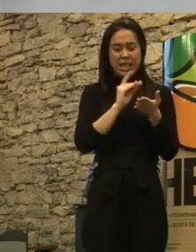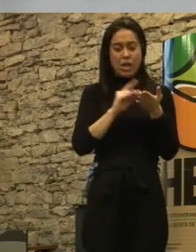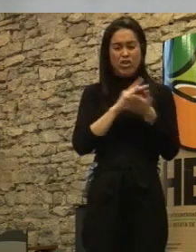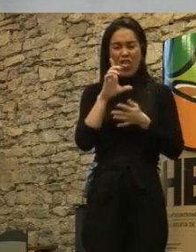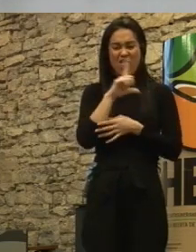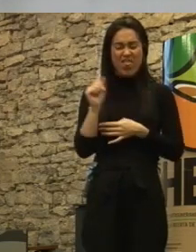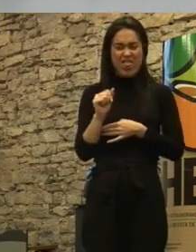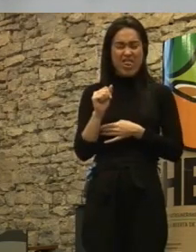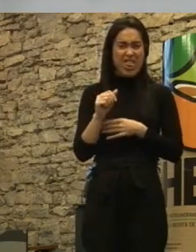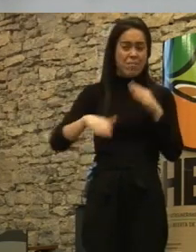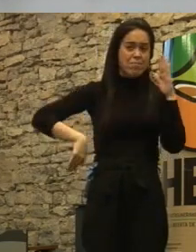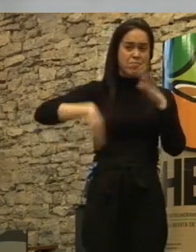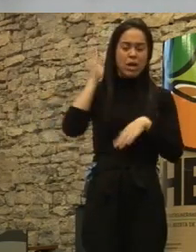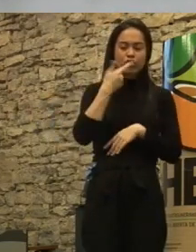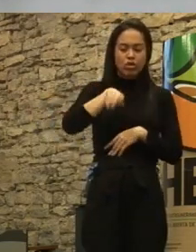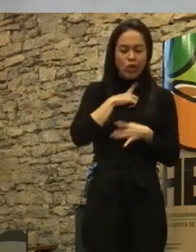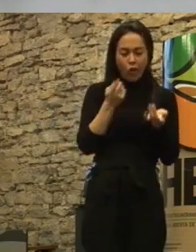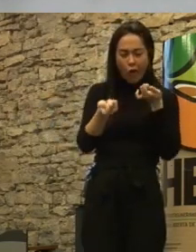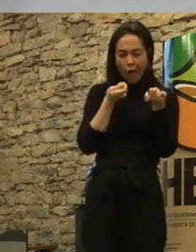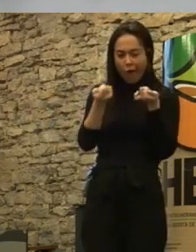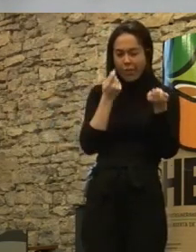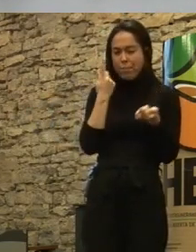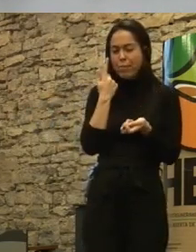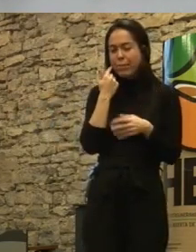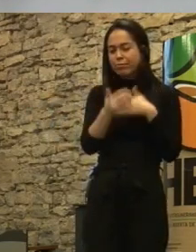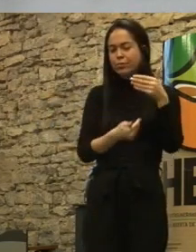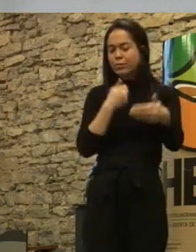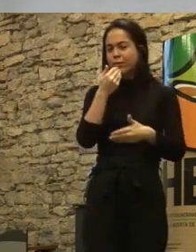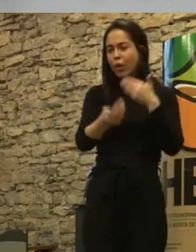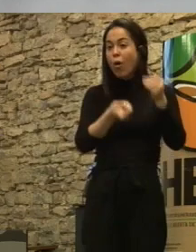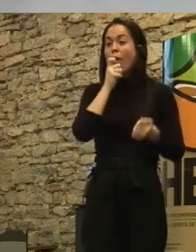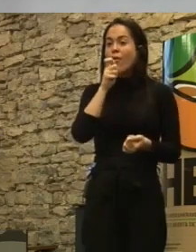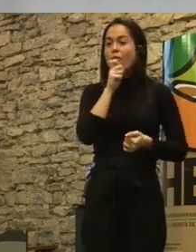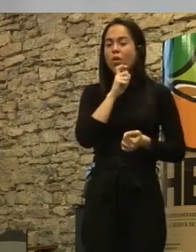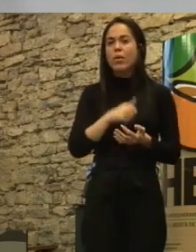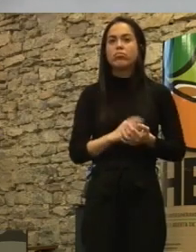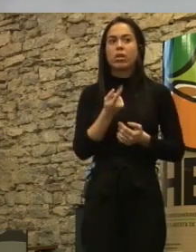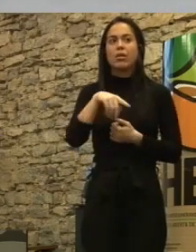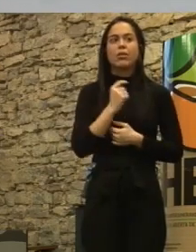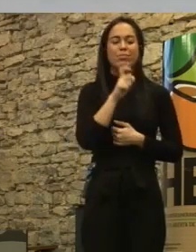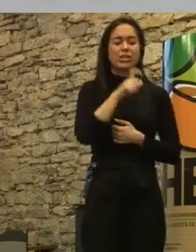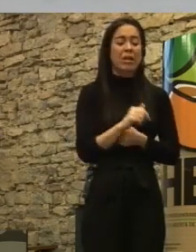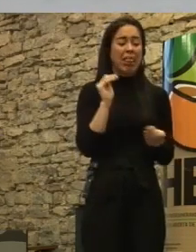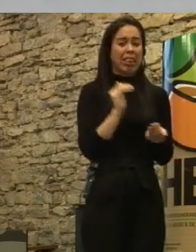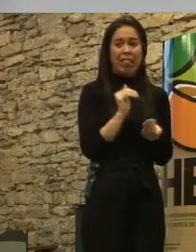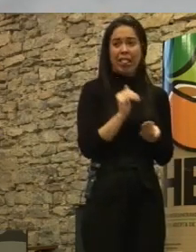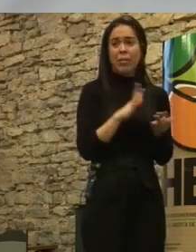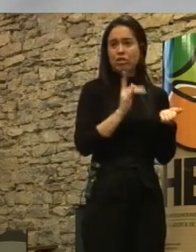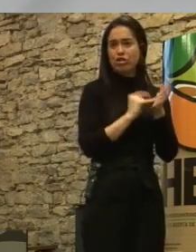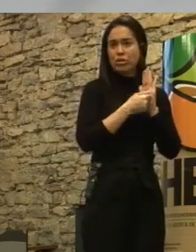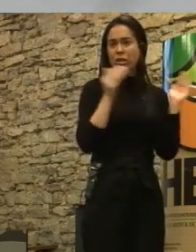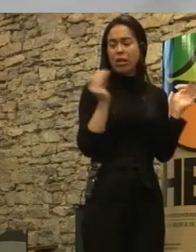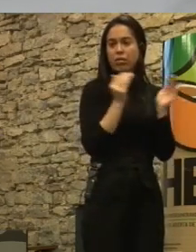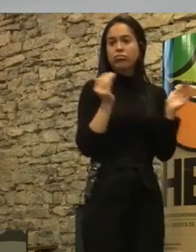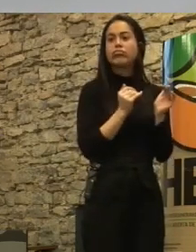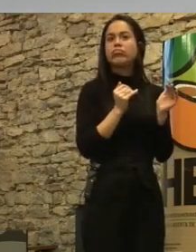que estamos vigilando todo el rato por dónde van. ¿Vale? Gente que era muy pequeña y ahora, ¿no?, ha